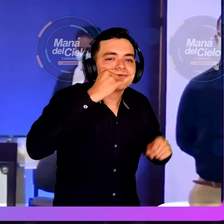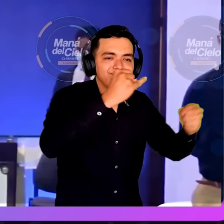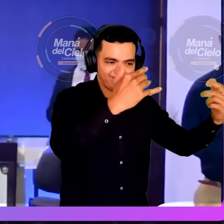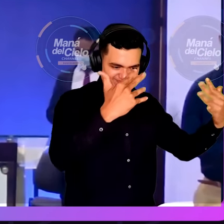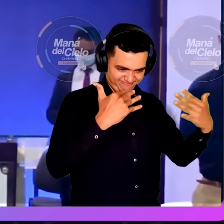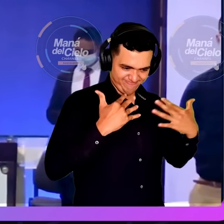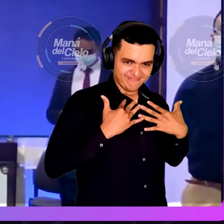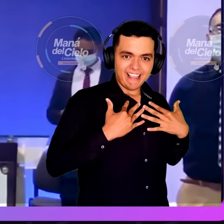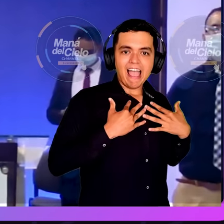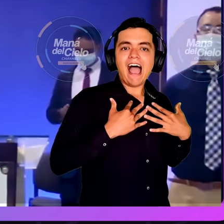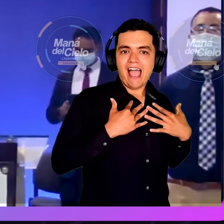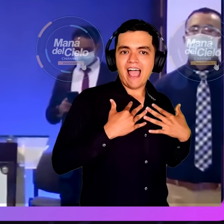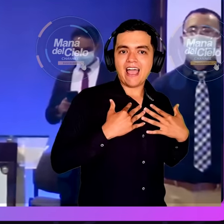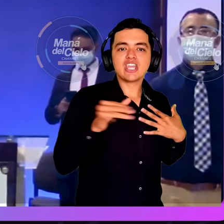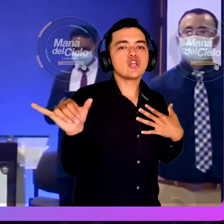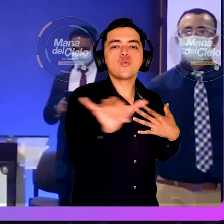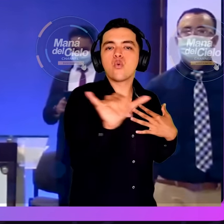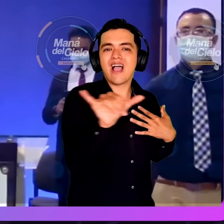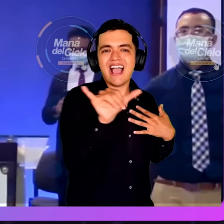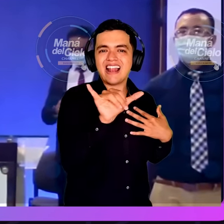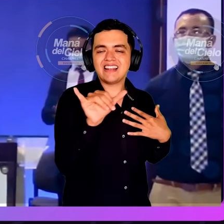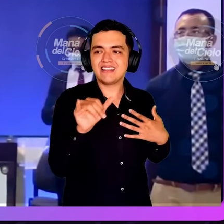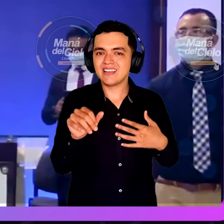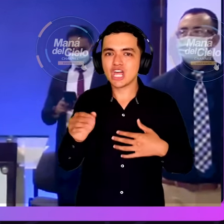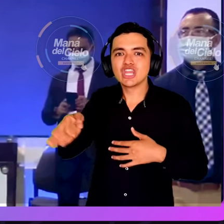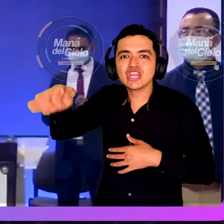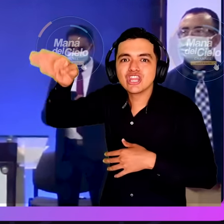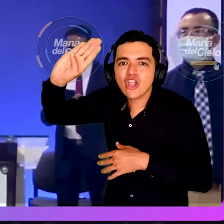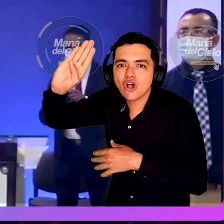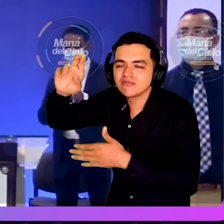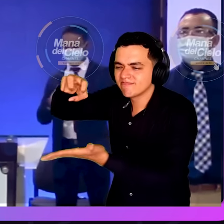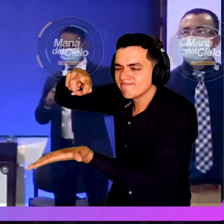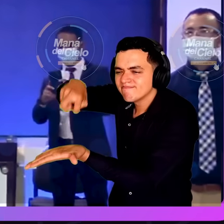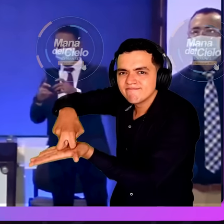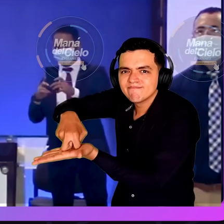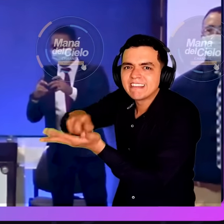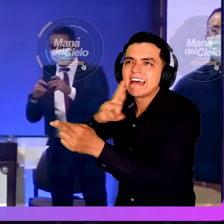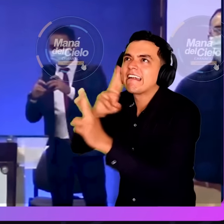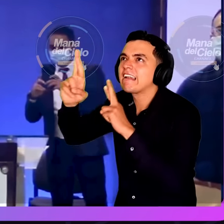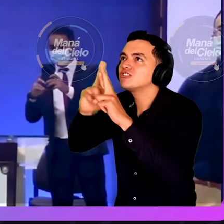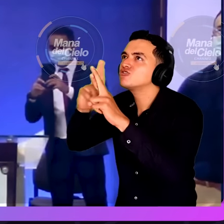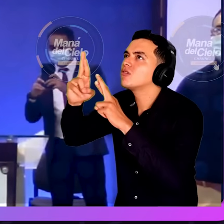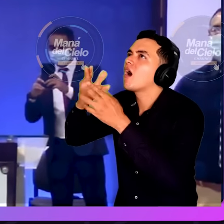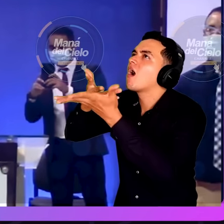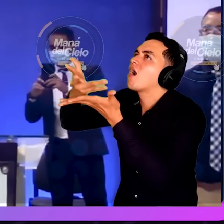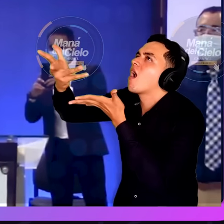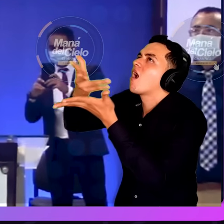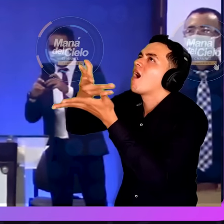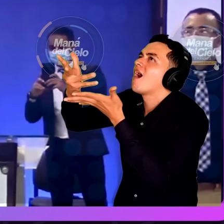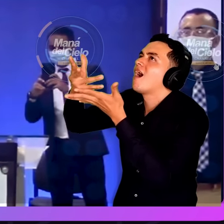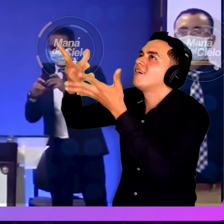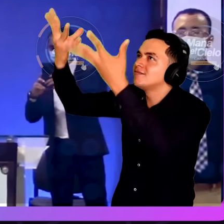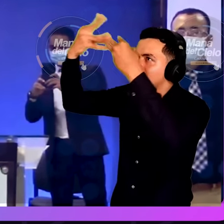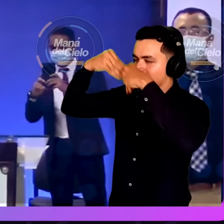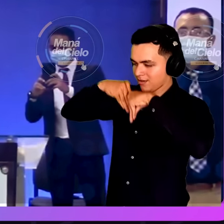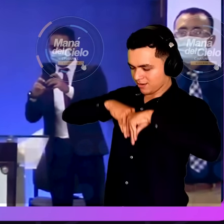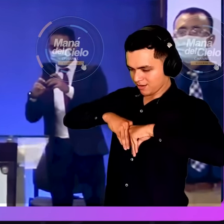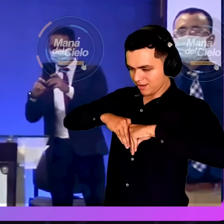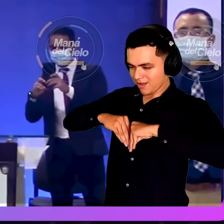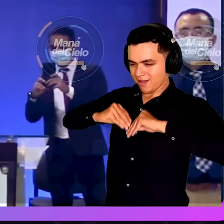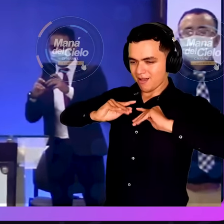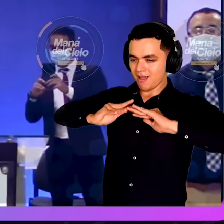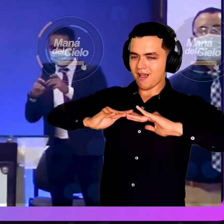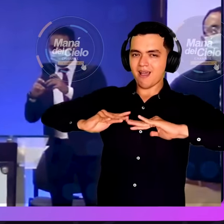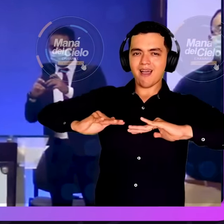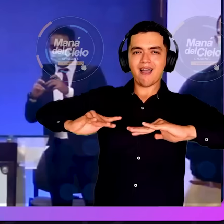¿Me estás entendiendo? Cuando tú te encierras a solas con Dios en el Espíritu, porque somos un Espíritu con Él, para decirle: yo te